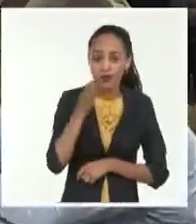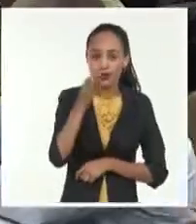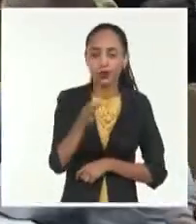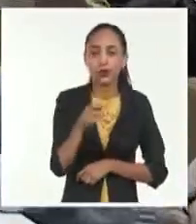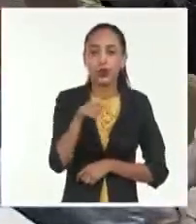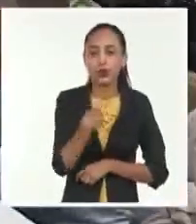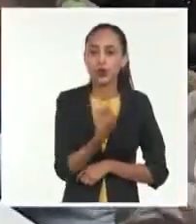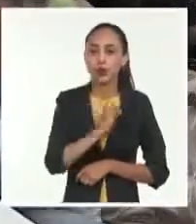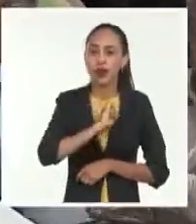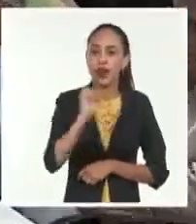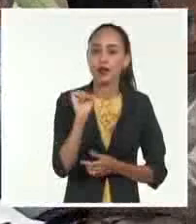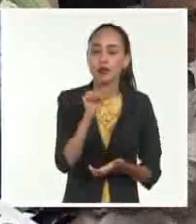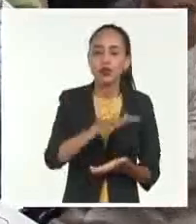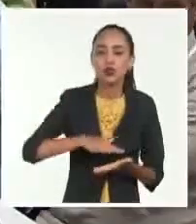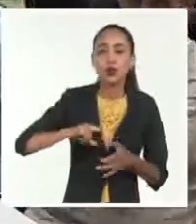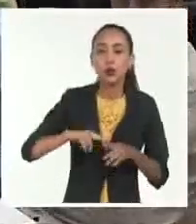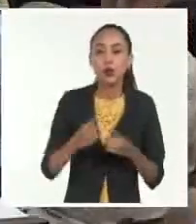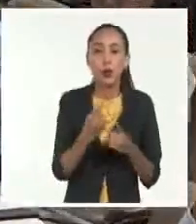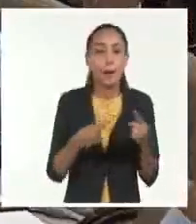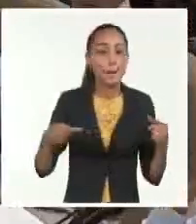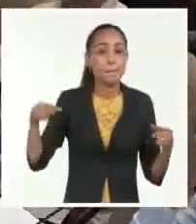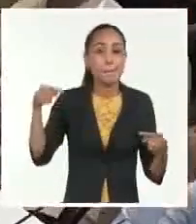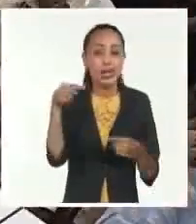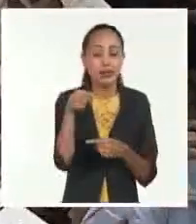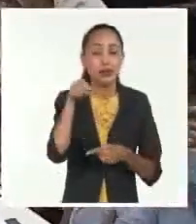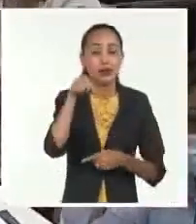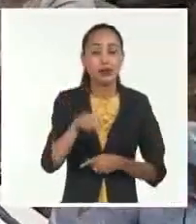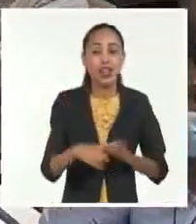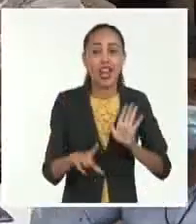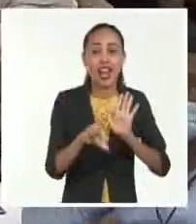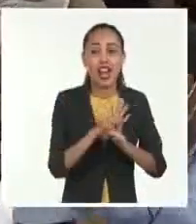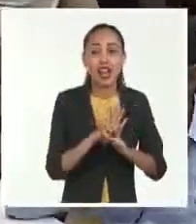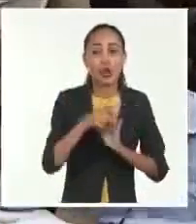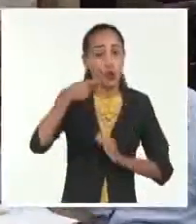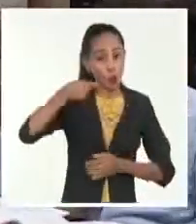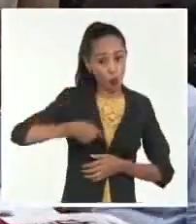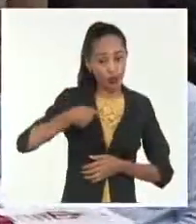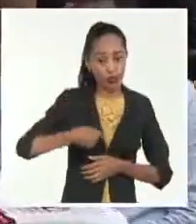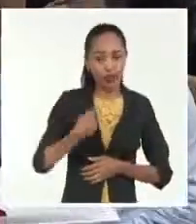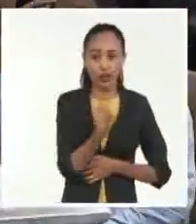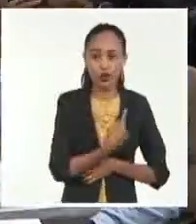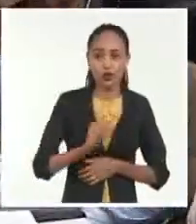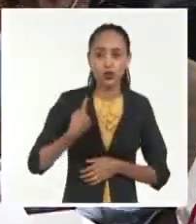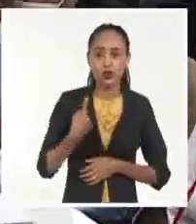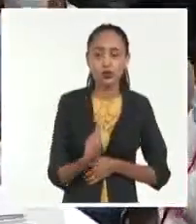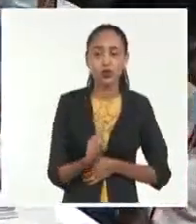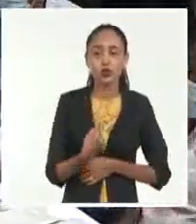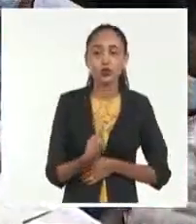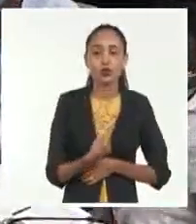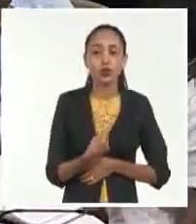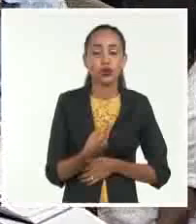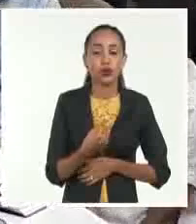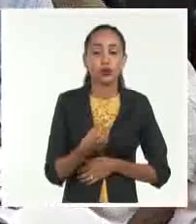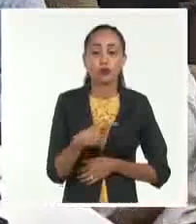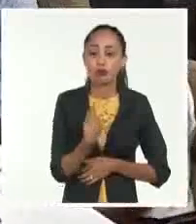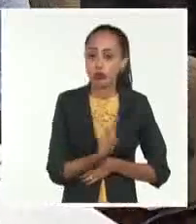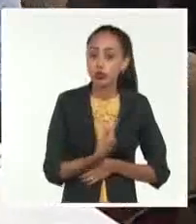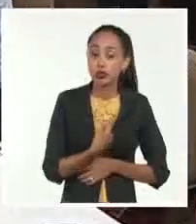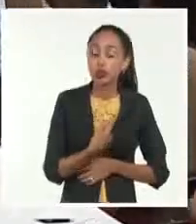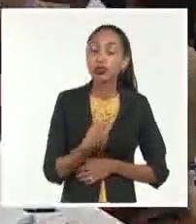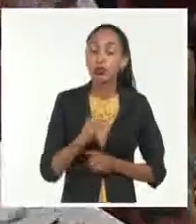sociedad, porque siendo los principales destinatarios de las normas jurídicas, nos convertimos en sus más fieles